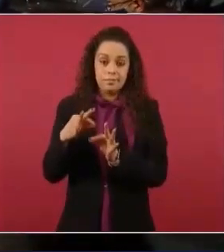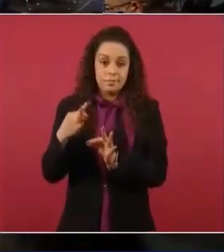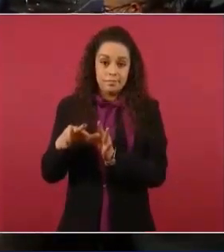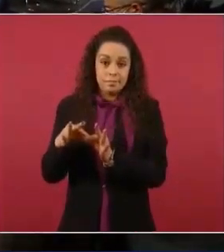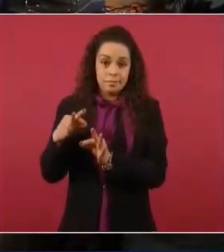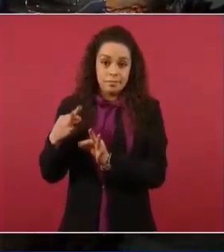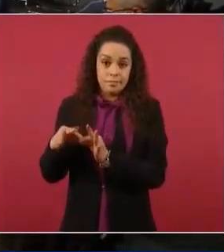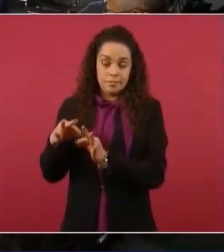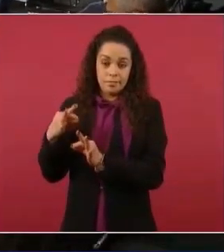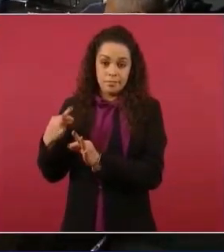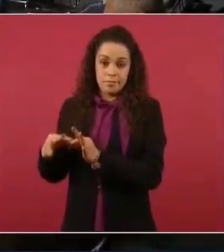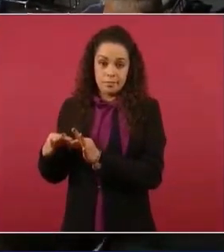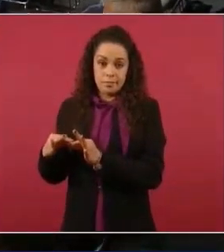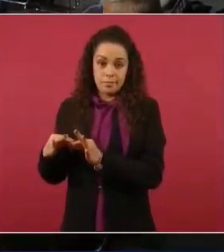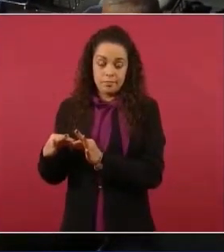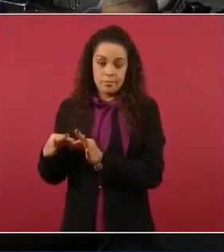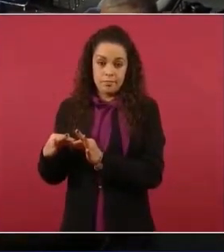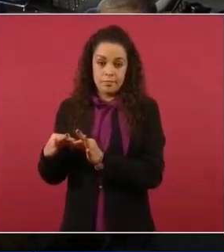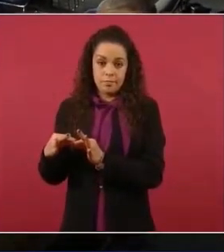la normatividad